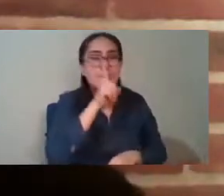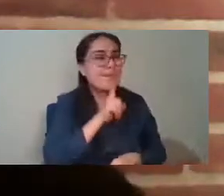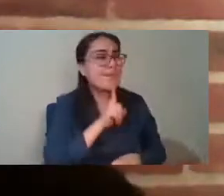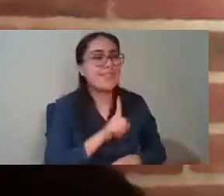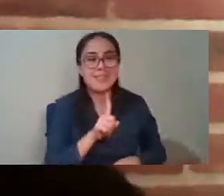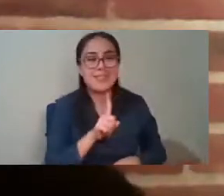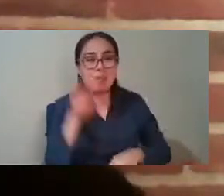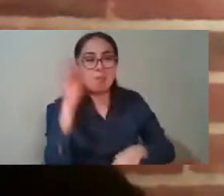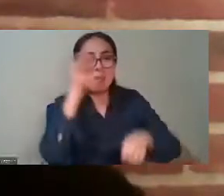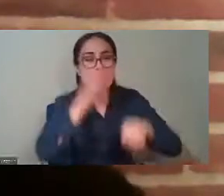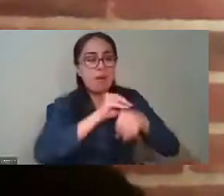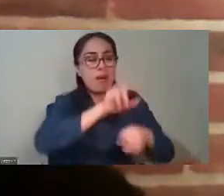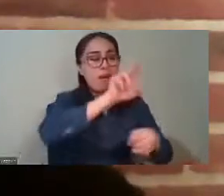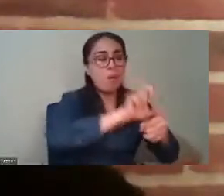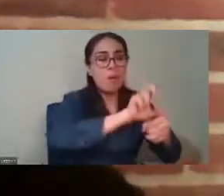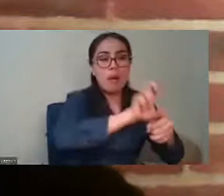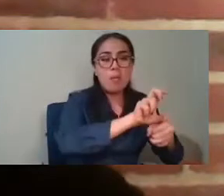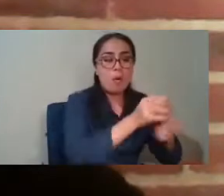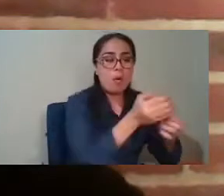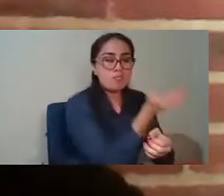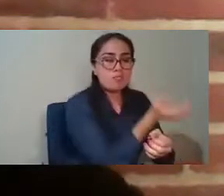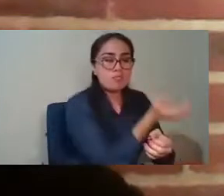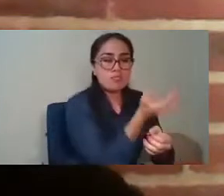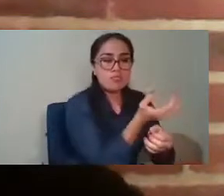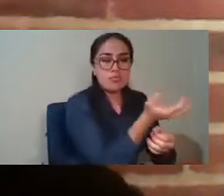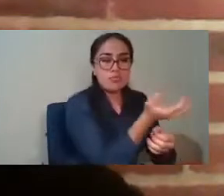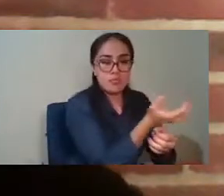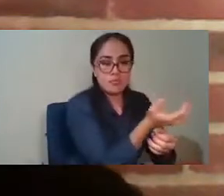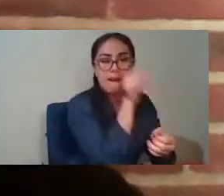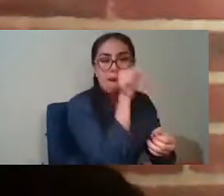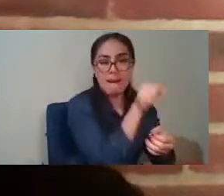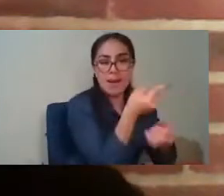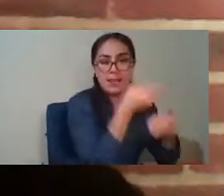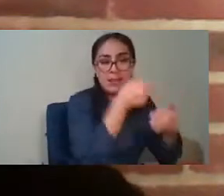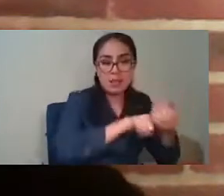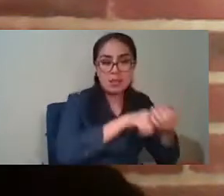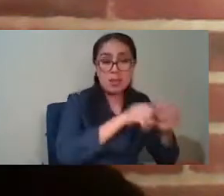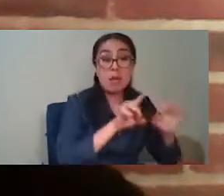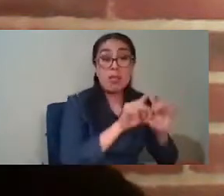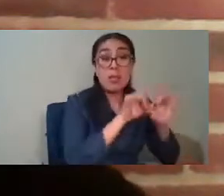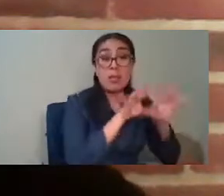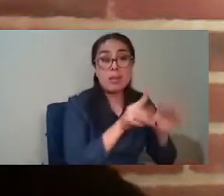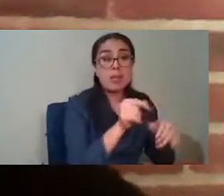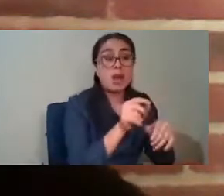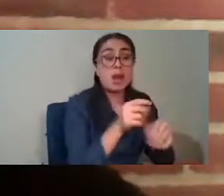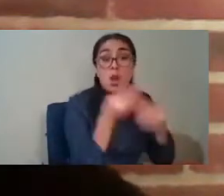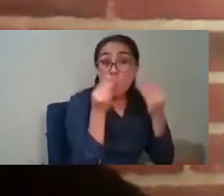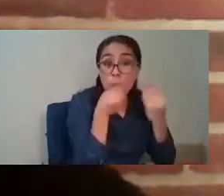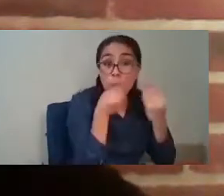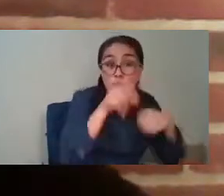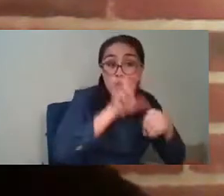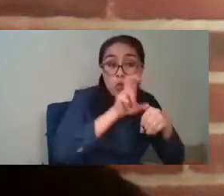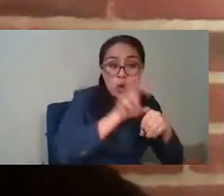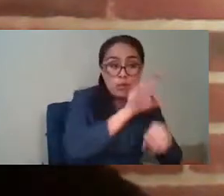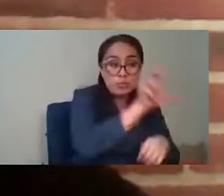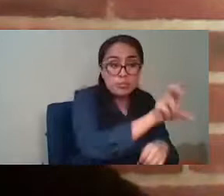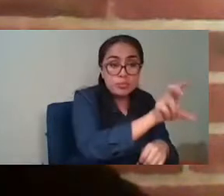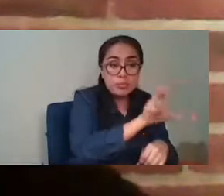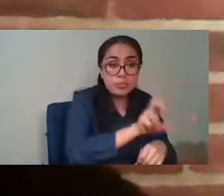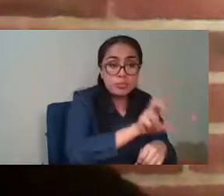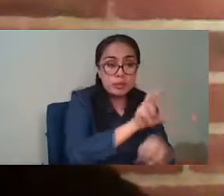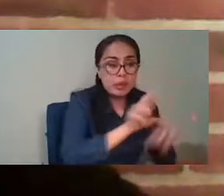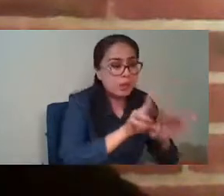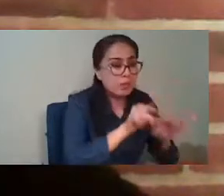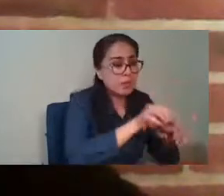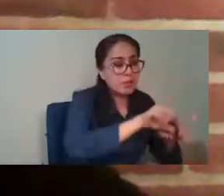muchos... Lo que hace es algo siniestro y es tira uno, lo va llevando hasta que lo tira